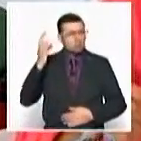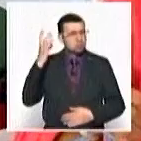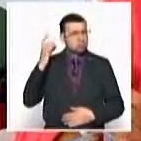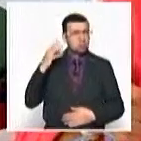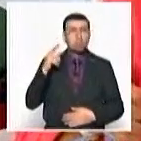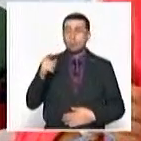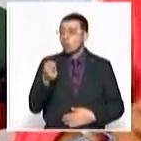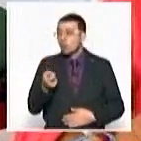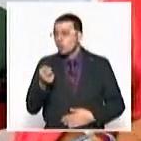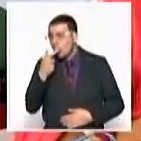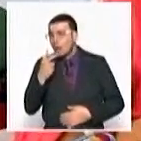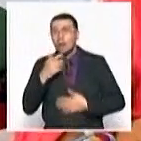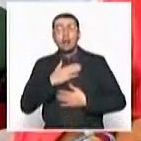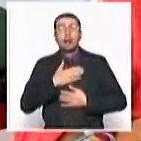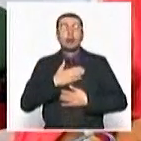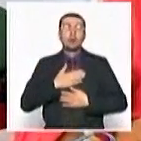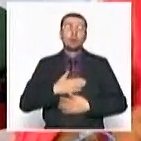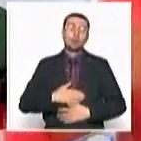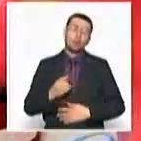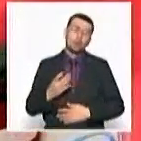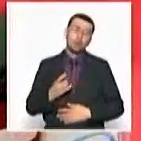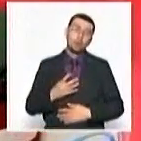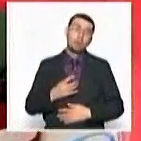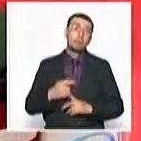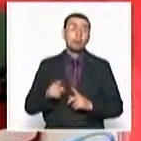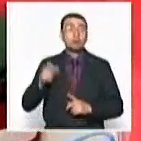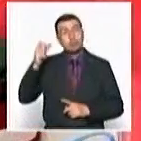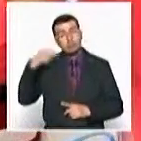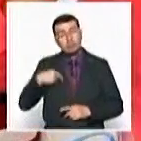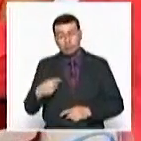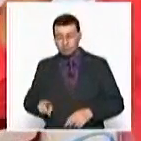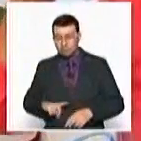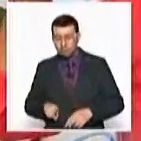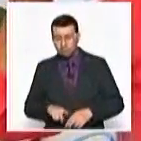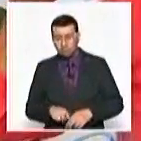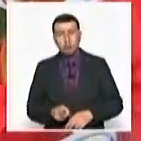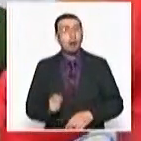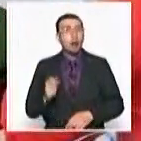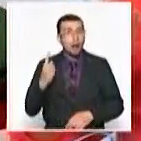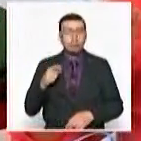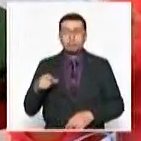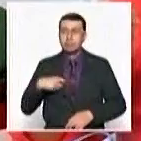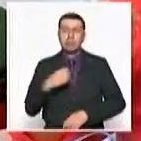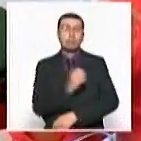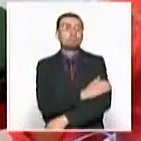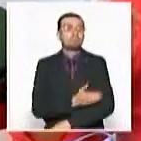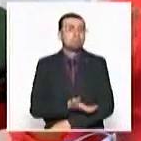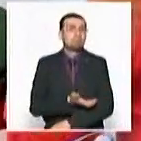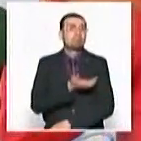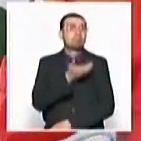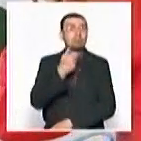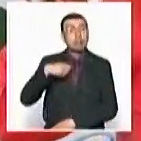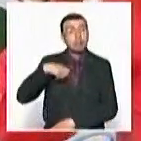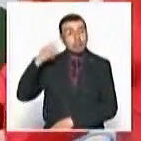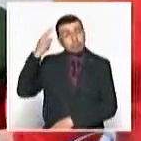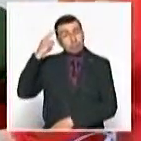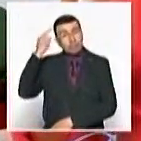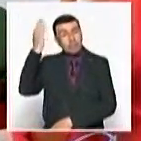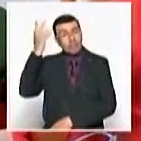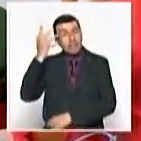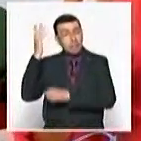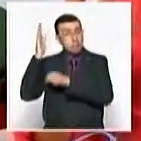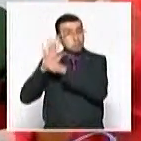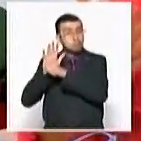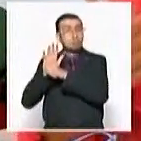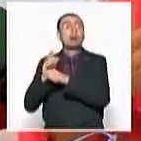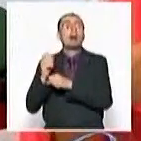tomar analgésicos. Y resulta que lo que tenían eran parásitos, tenían una hipertensión, tenían un aneurisma, tenía cantidad de